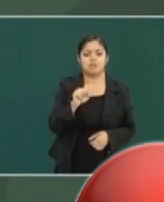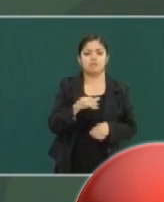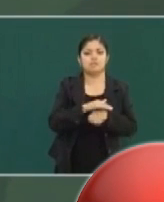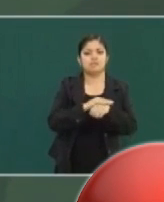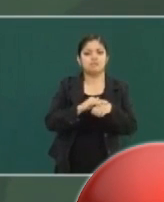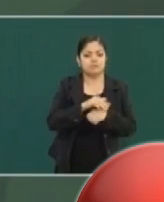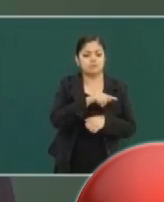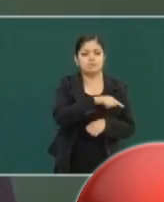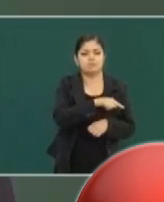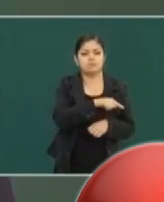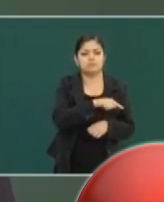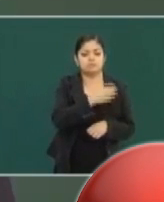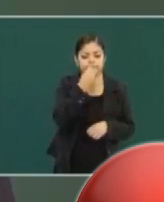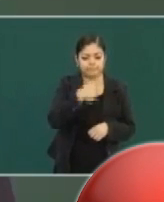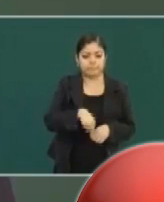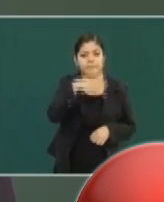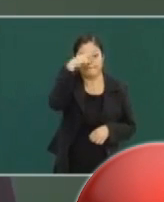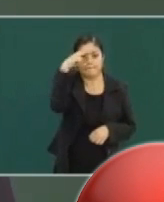de la nación